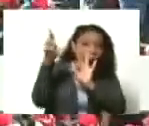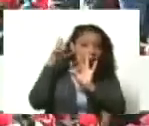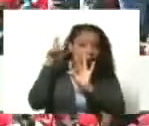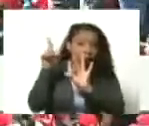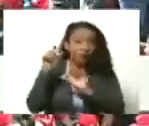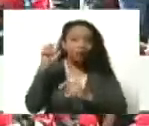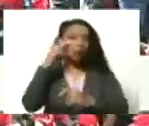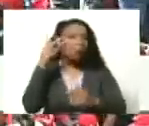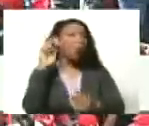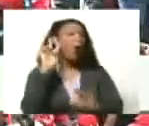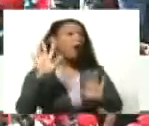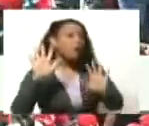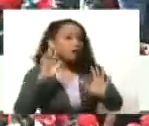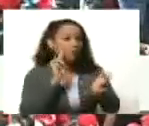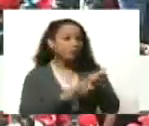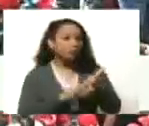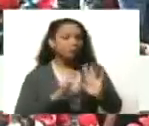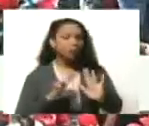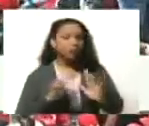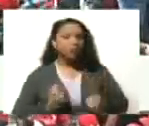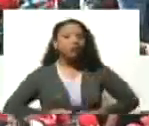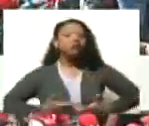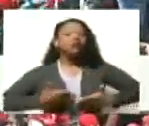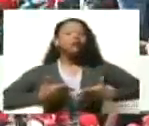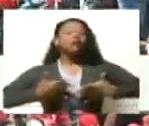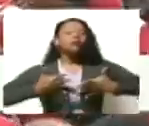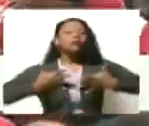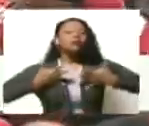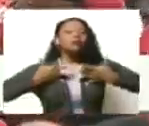verdad. Agarren aire.